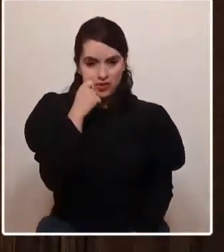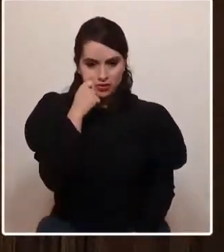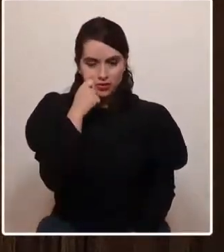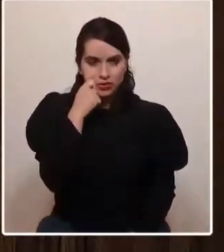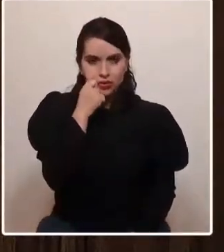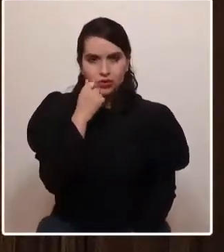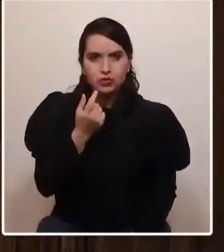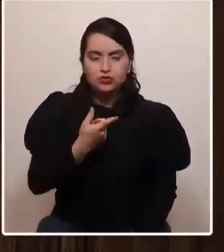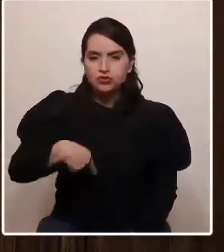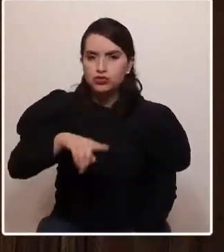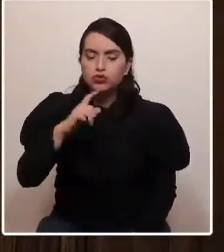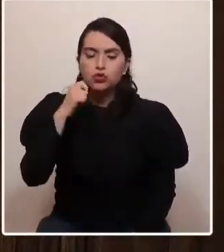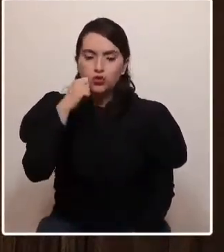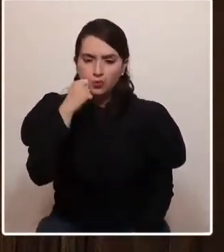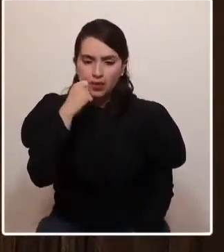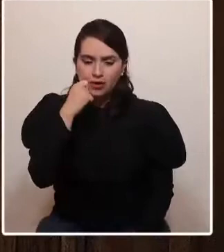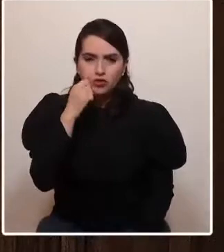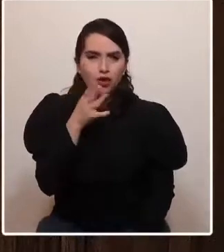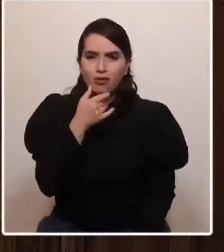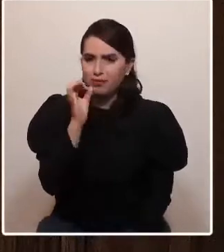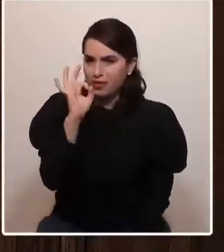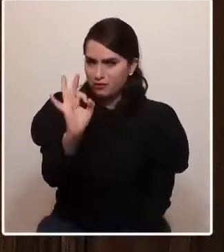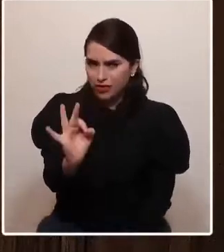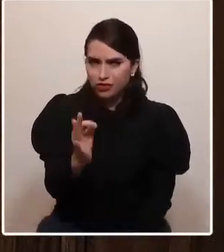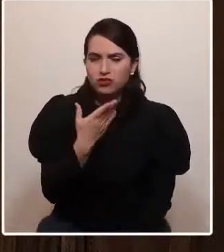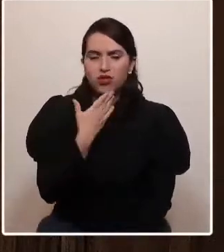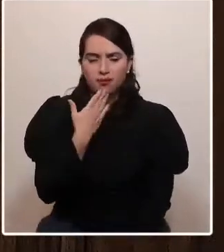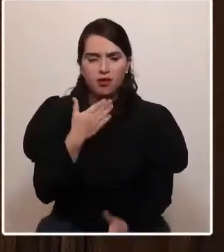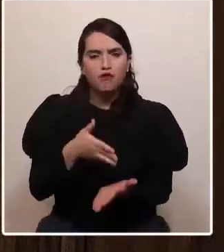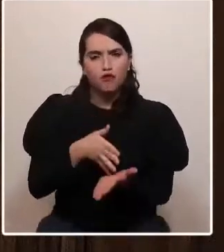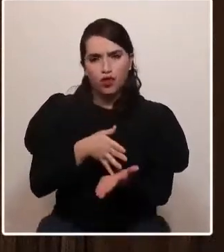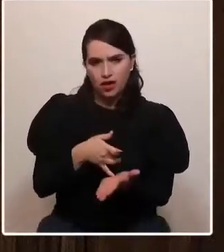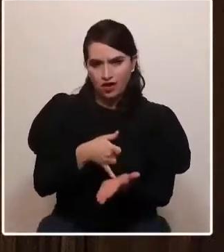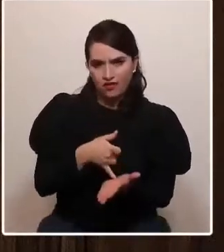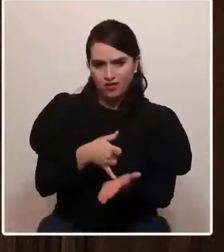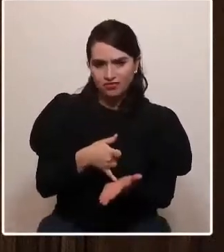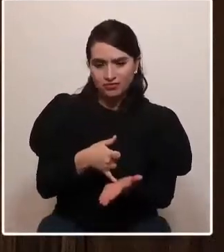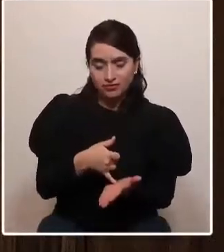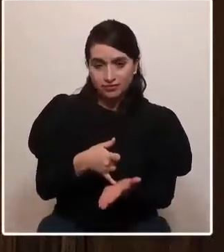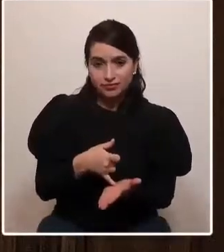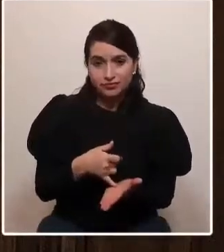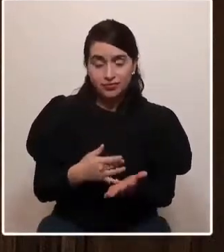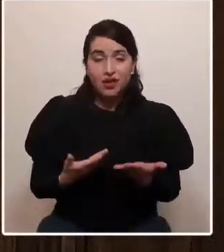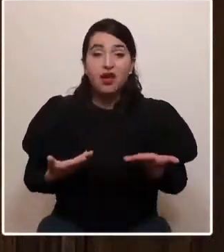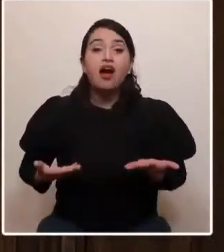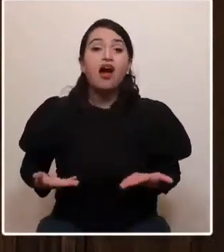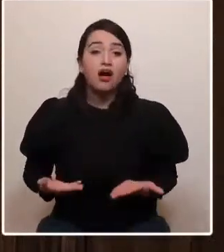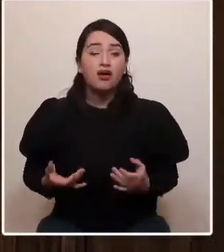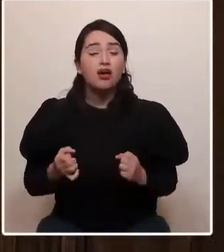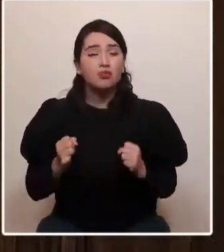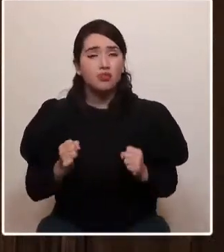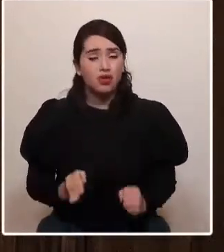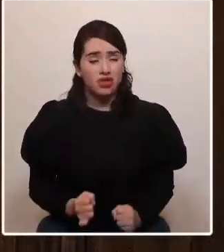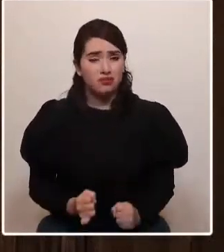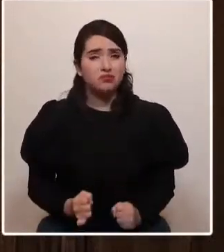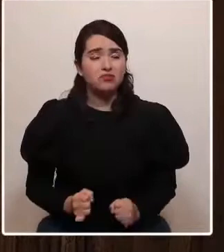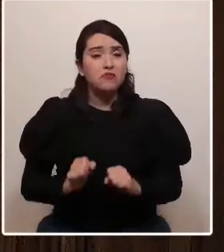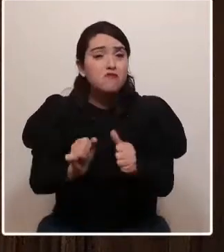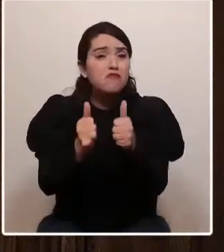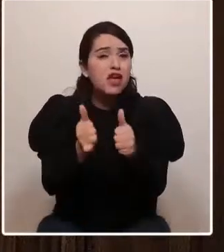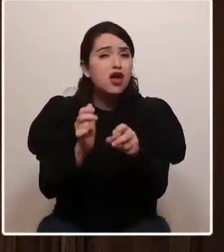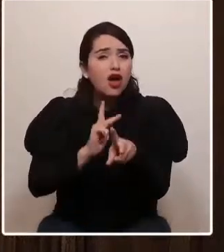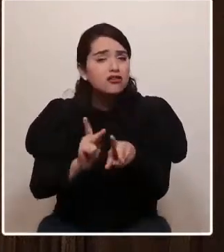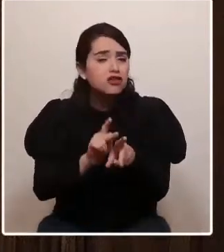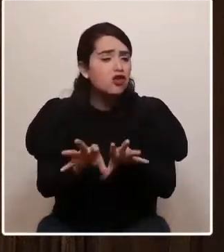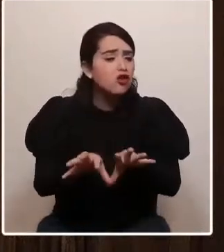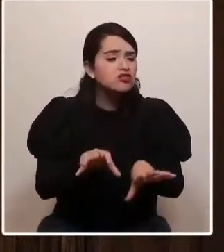humanos falibles, imperfectos, vulnerables. Y estamos en los tiempos de tener la posibilidad de hacer mucho bien, pero